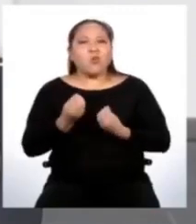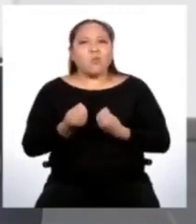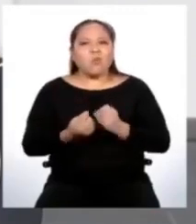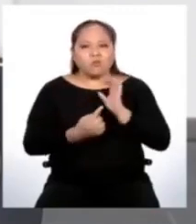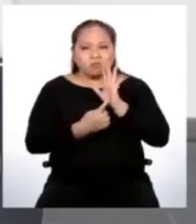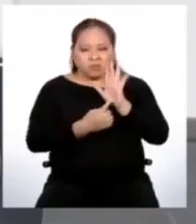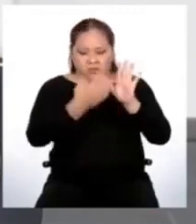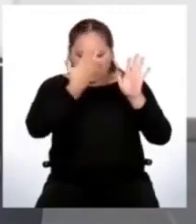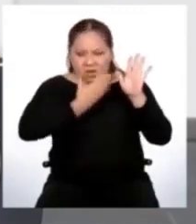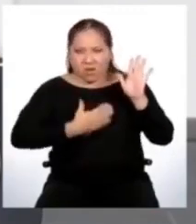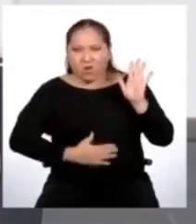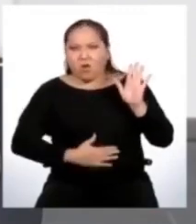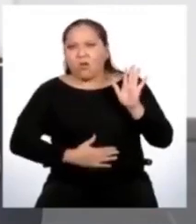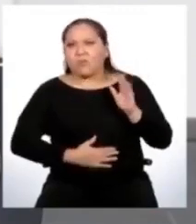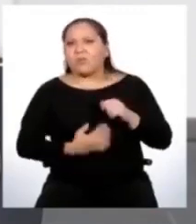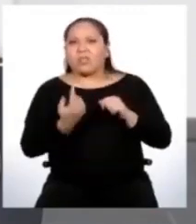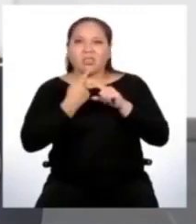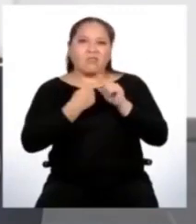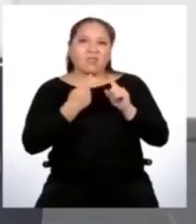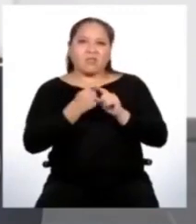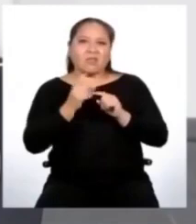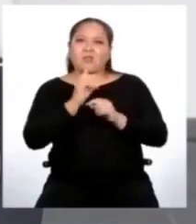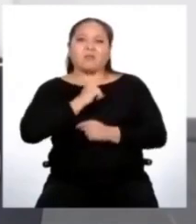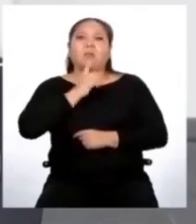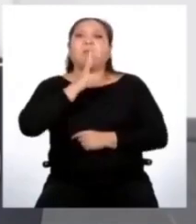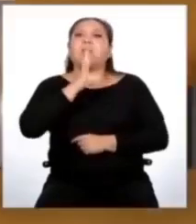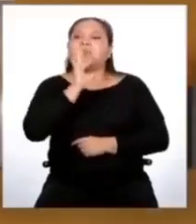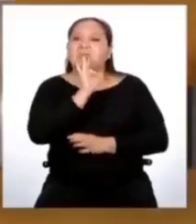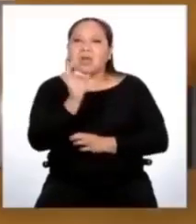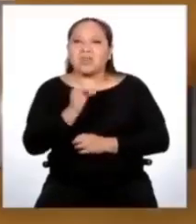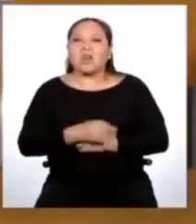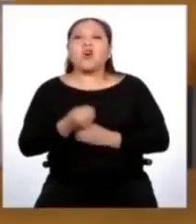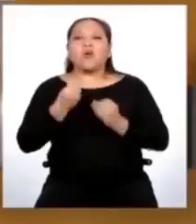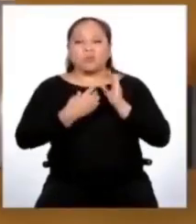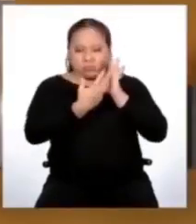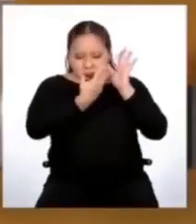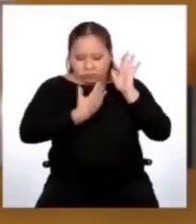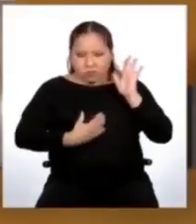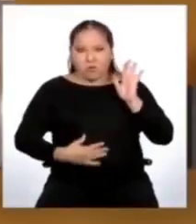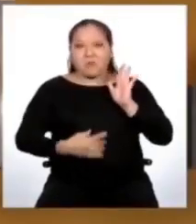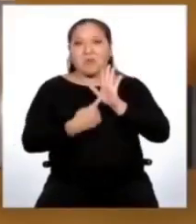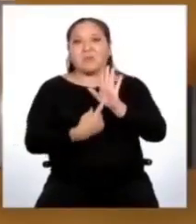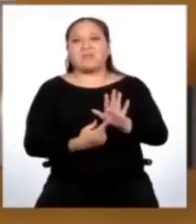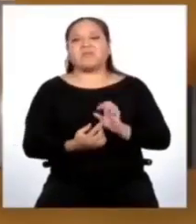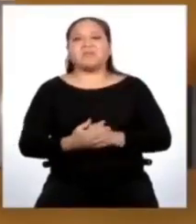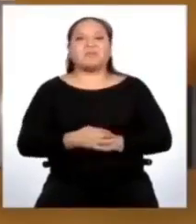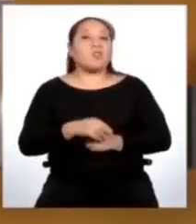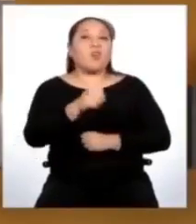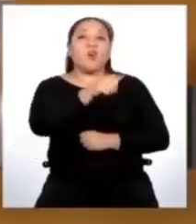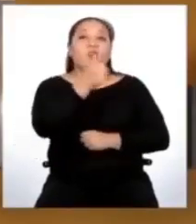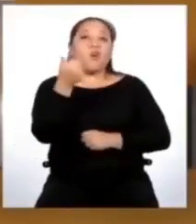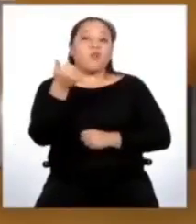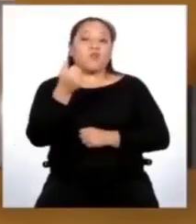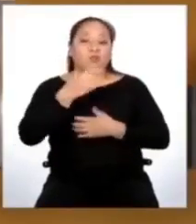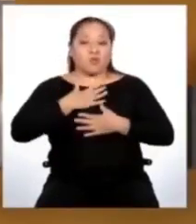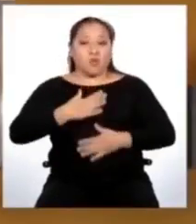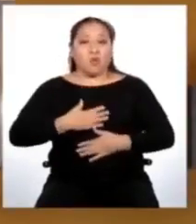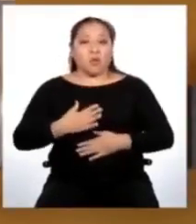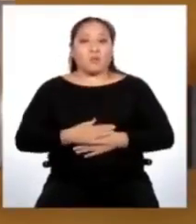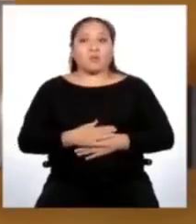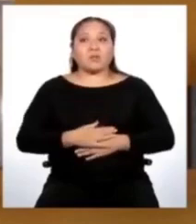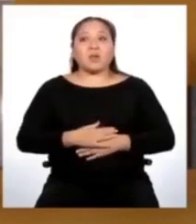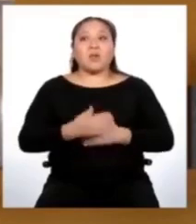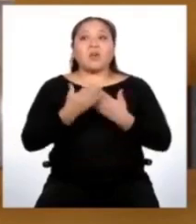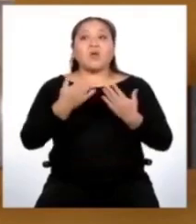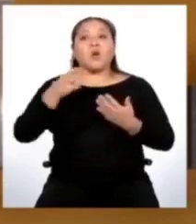nuestro cuerpo más allá de cualquier palabra que usemos. Y hay una última cosa que discutiremos sobre los cuerpos, los